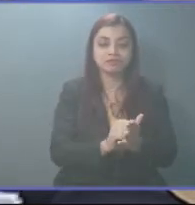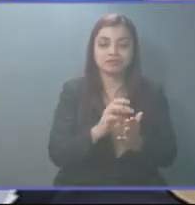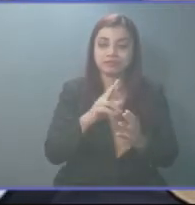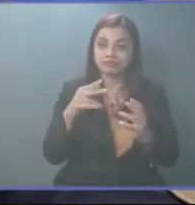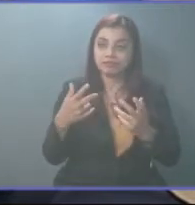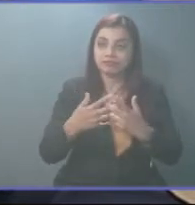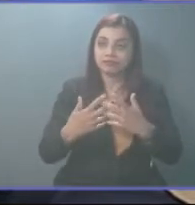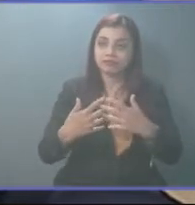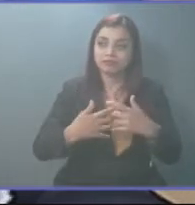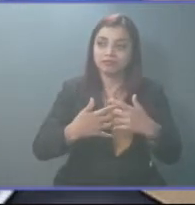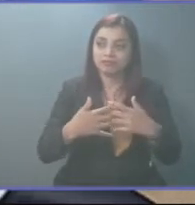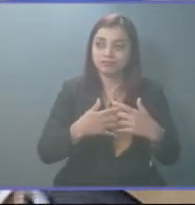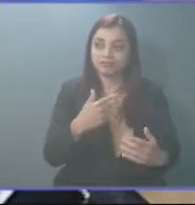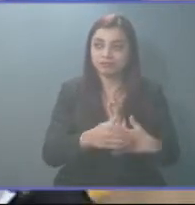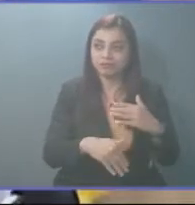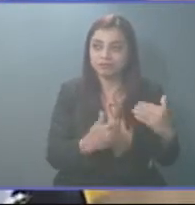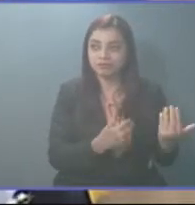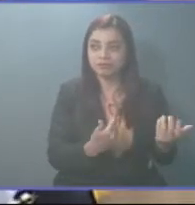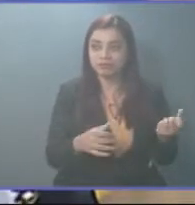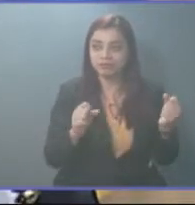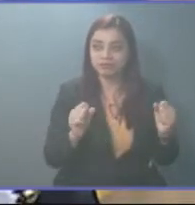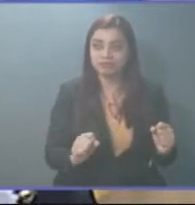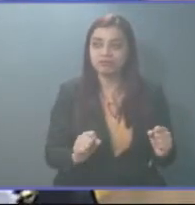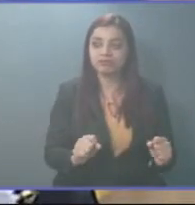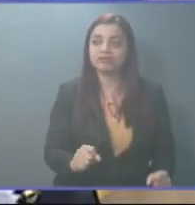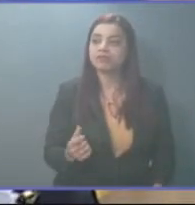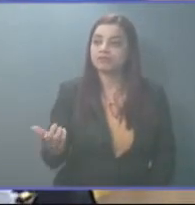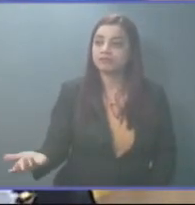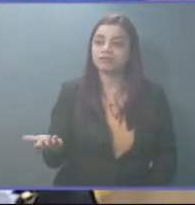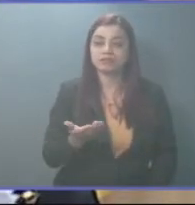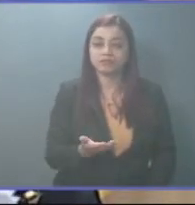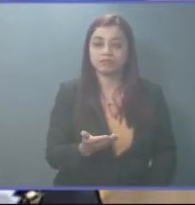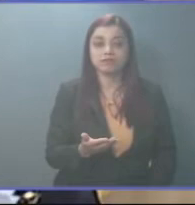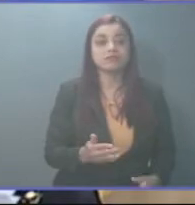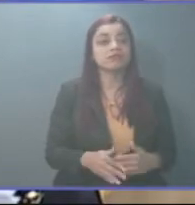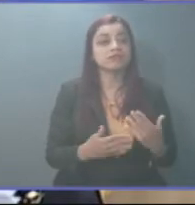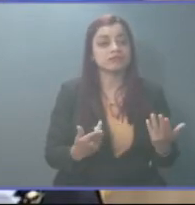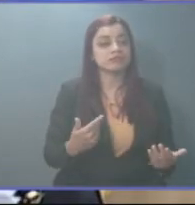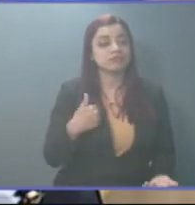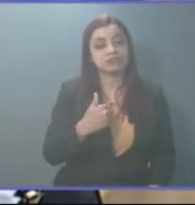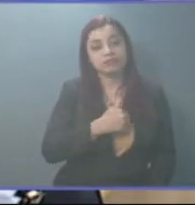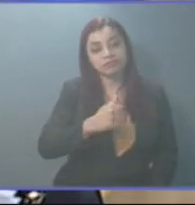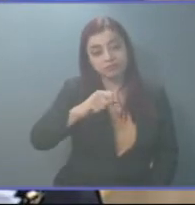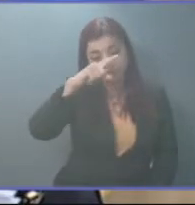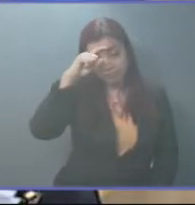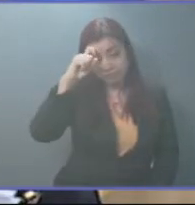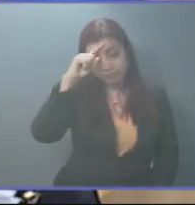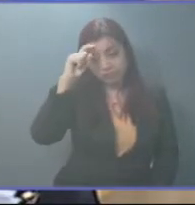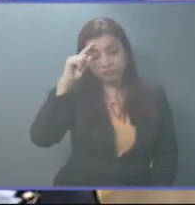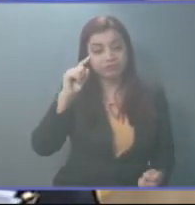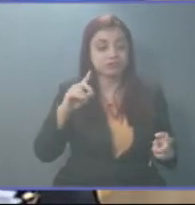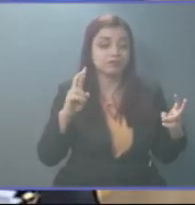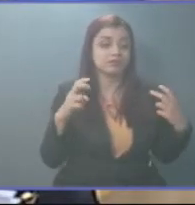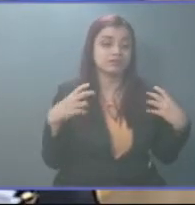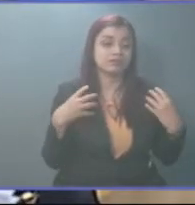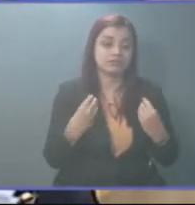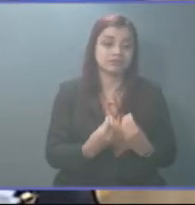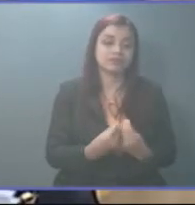o instituciones contratantes no cuenten con aspirantes, el Ministerio de Trabajo y Previsión Social y el CONAIP